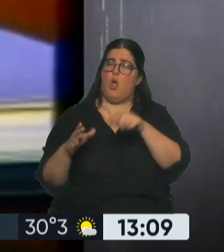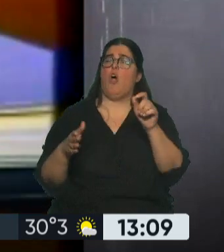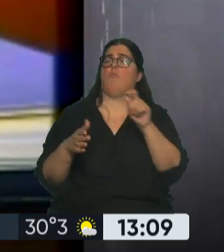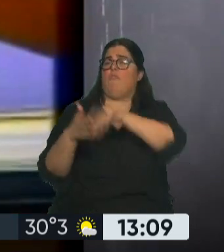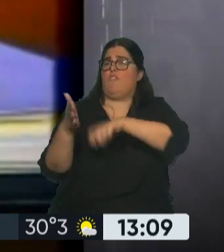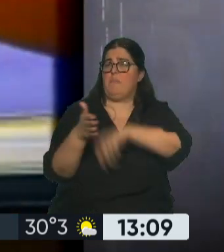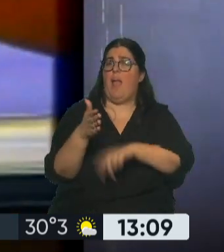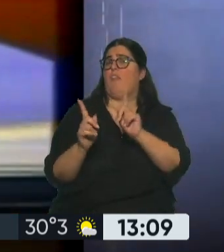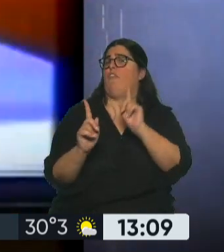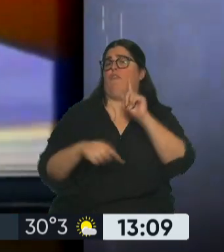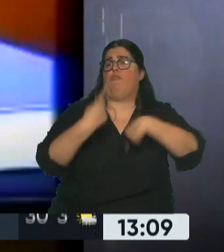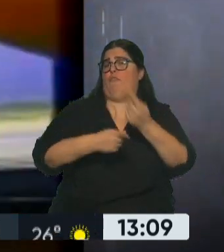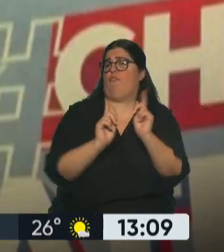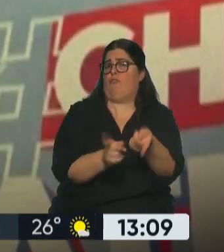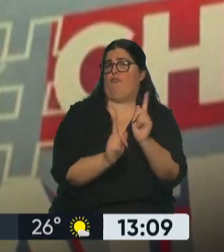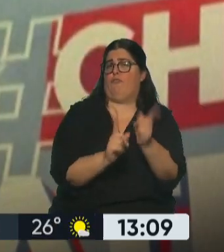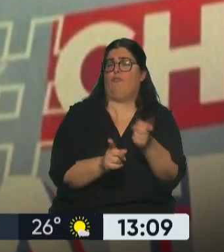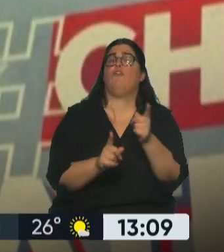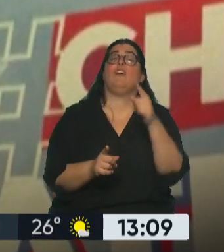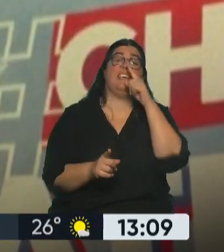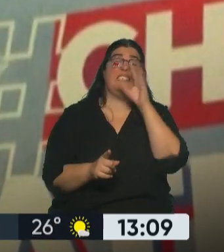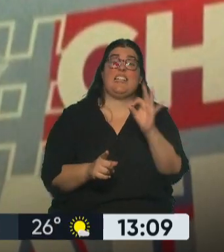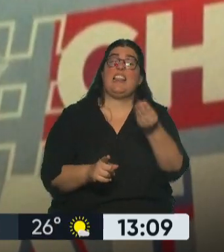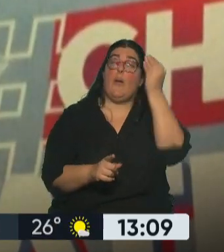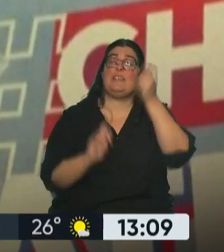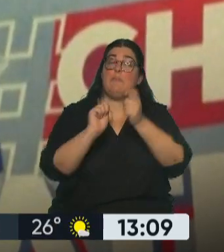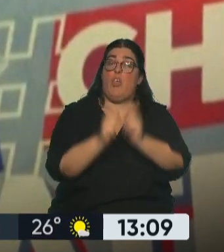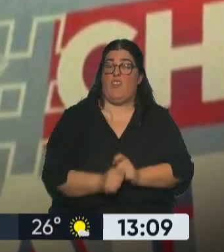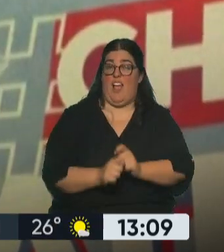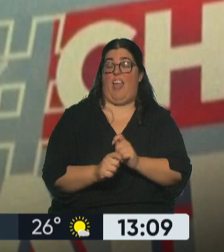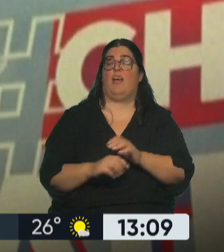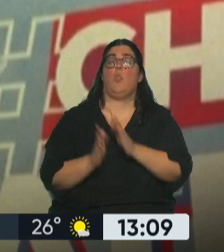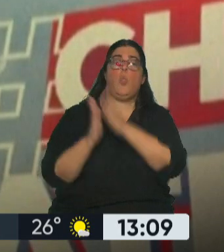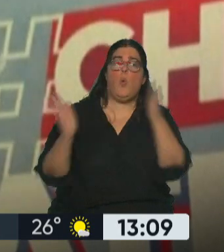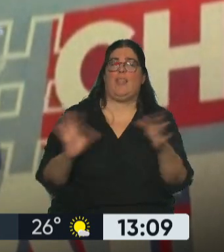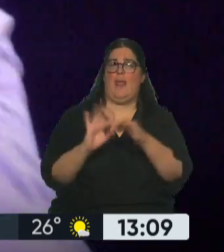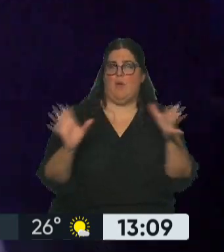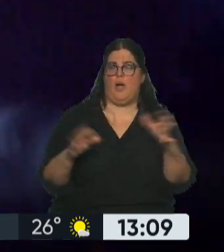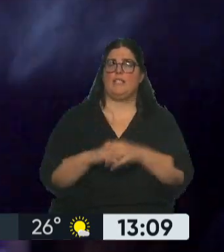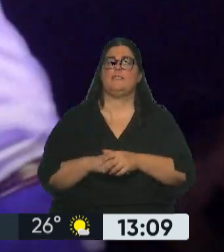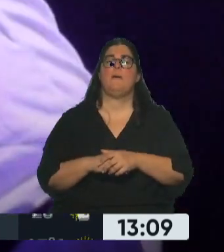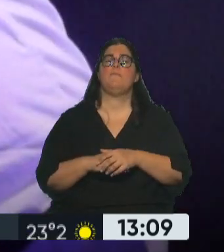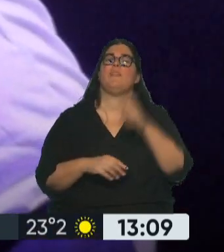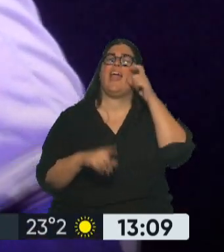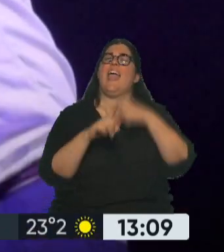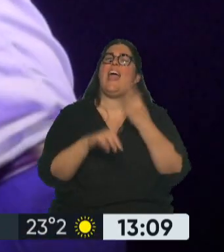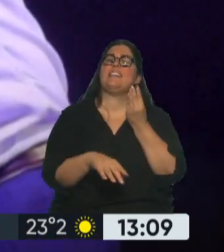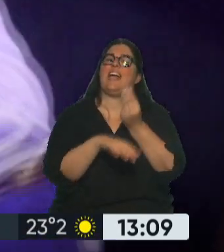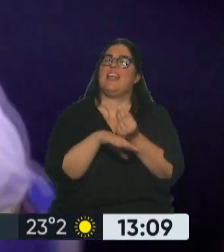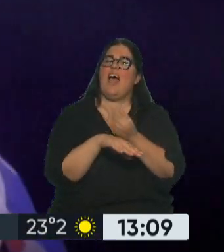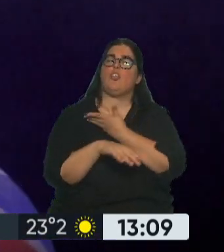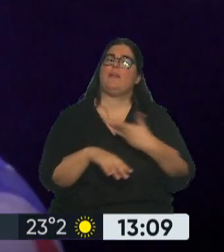parcialmente 70 veces en democracia. ¡Viva Chile! Mientras la coalición de derecha liderada por el ex candidato